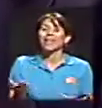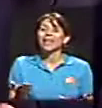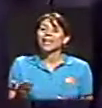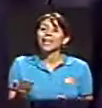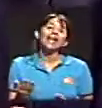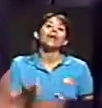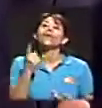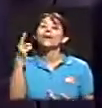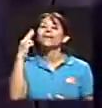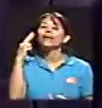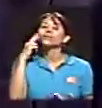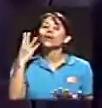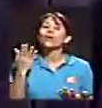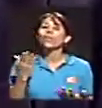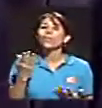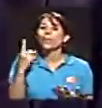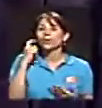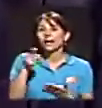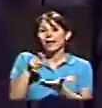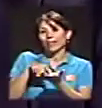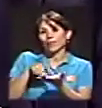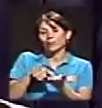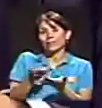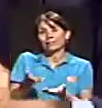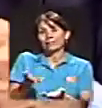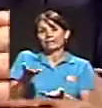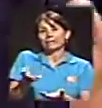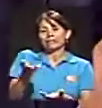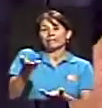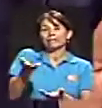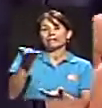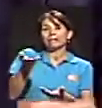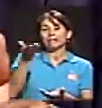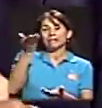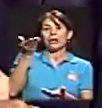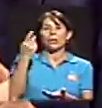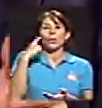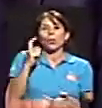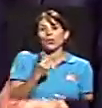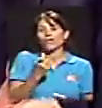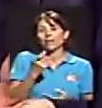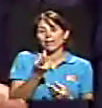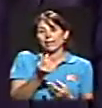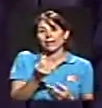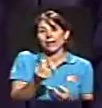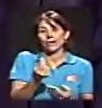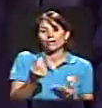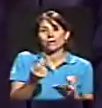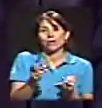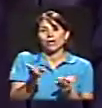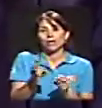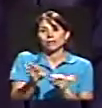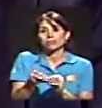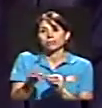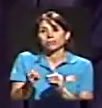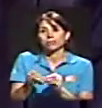Una de las razones es el incremento de la deuda, no por los déficits acumulados durante años recientes, y otro